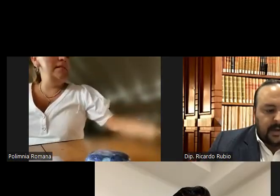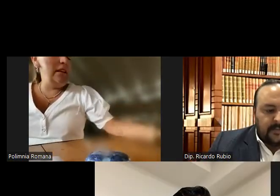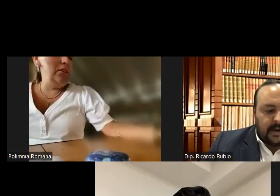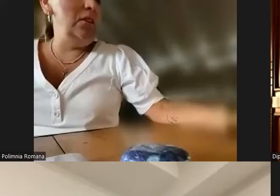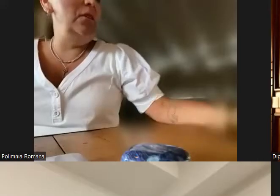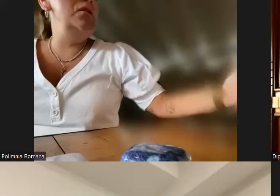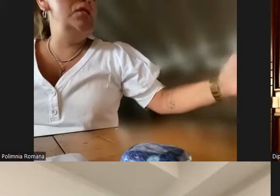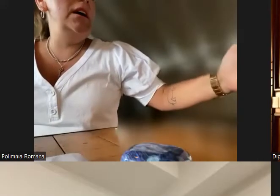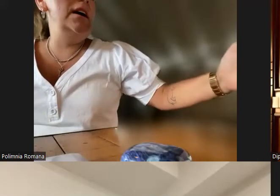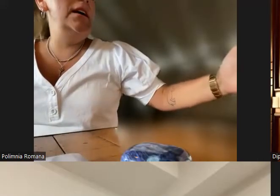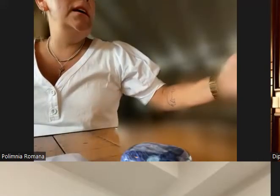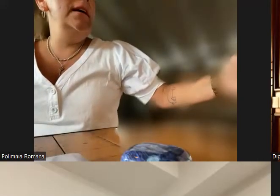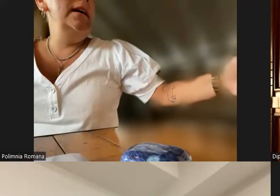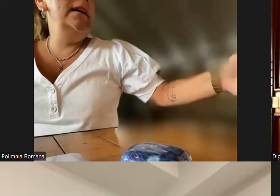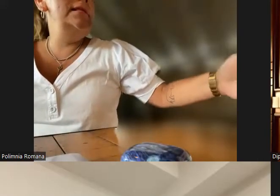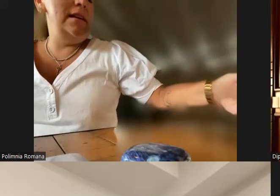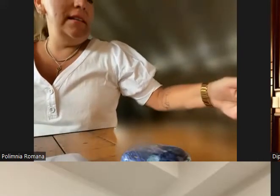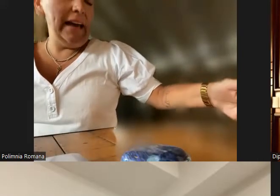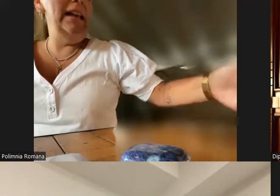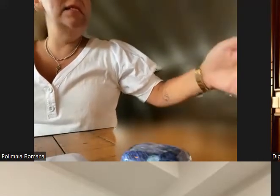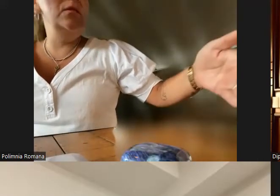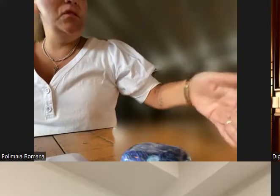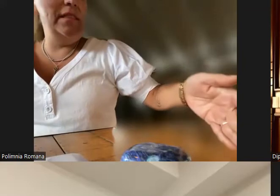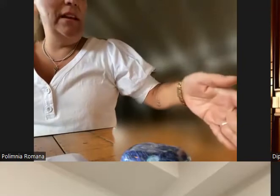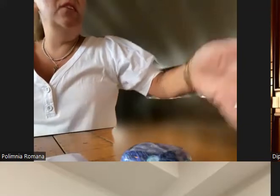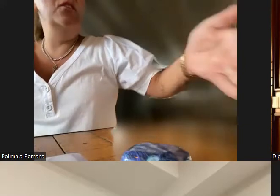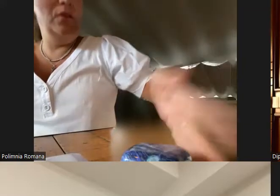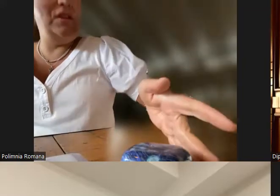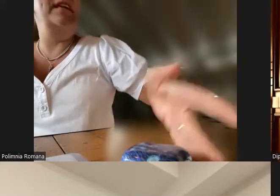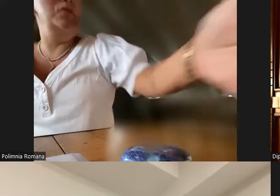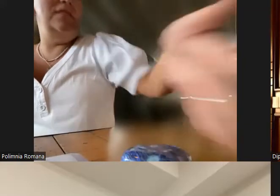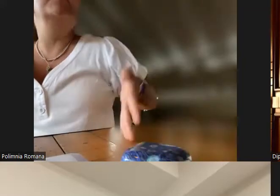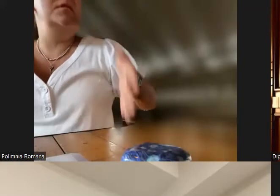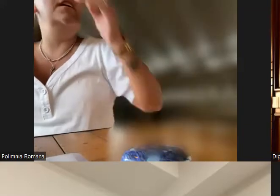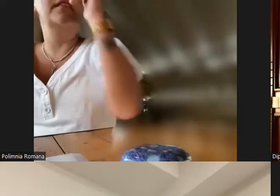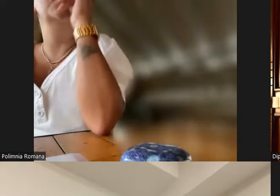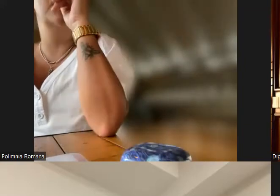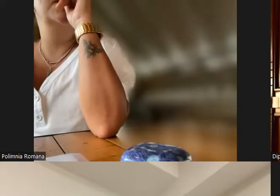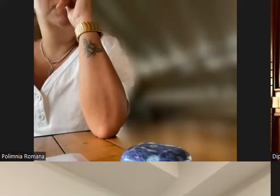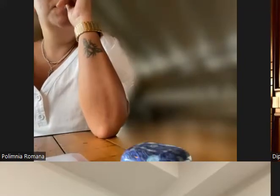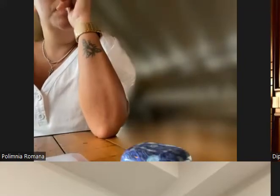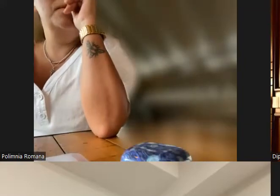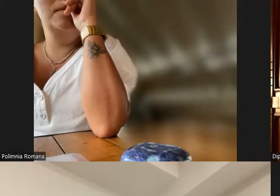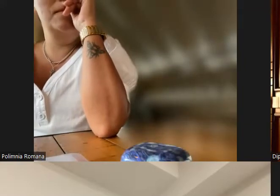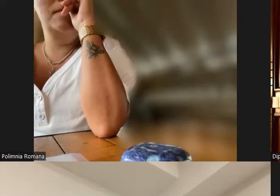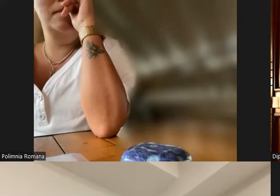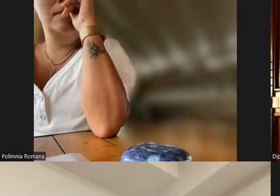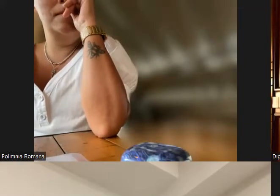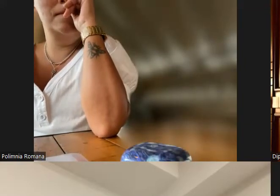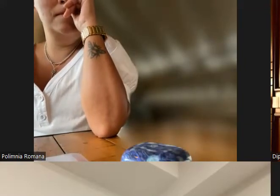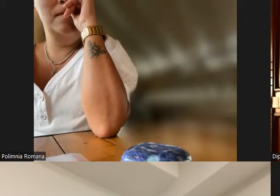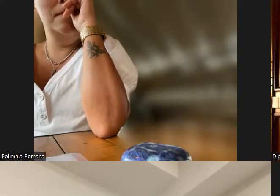diputada Miriam Valeria Cruz Flores, integrante del grupo parlamentario de Morena. Pero dice que le fue turnada